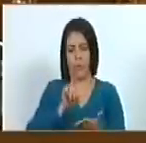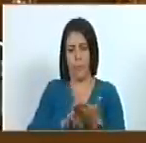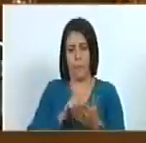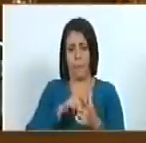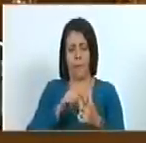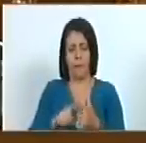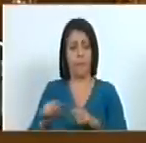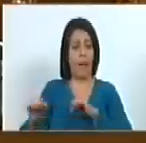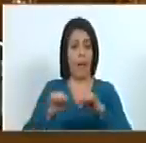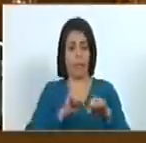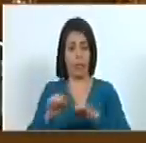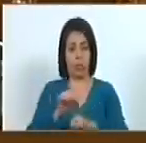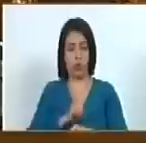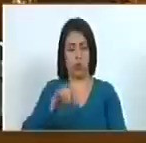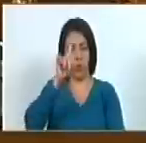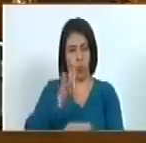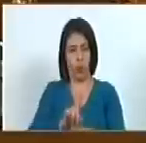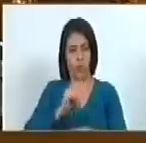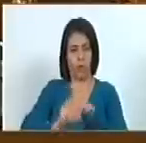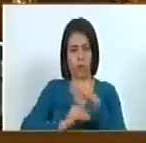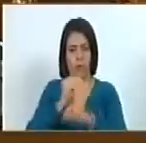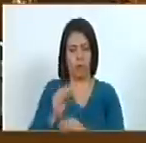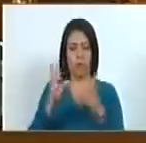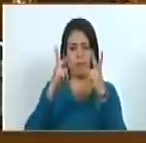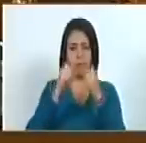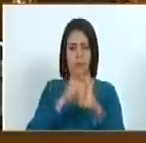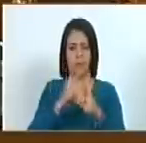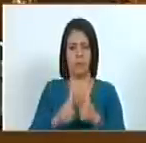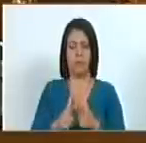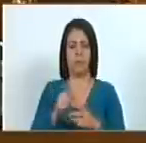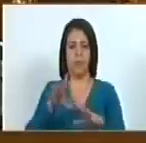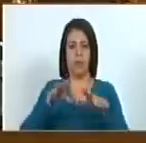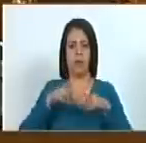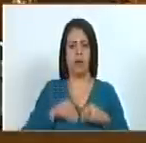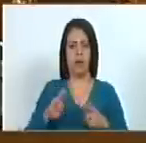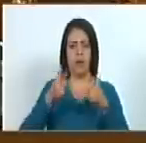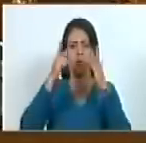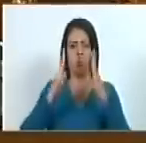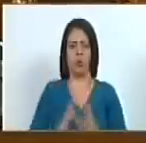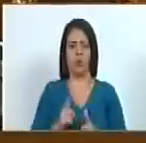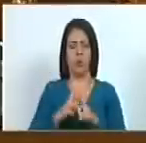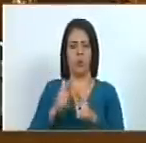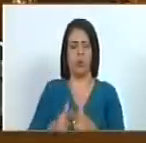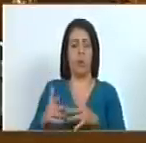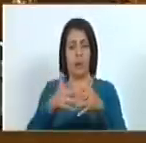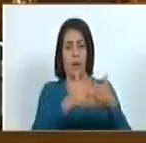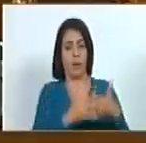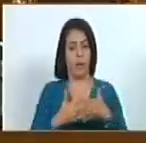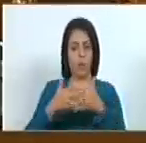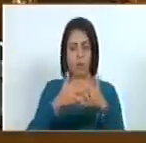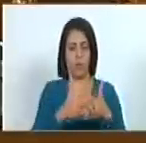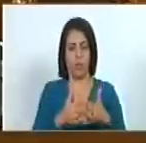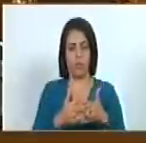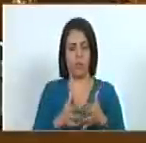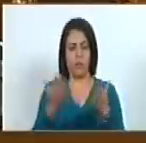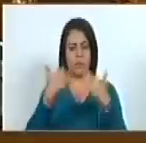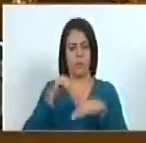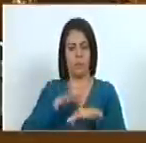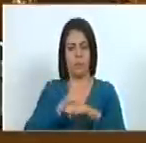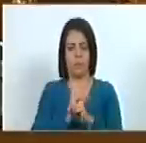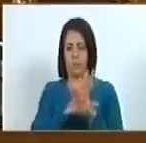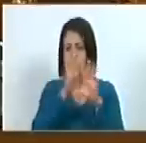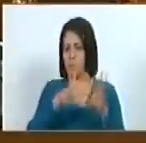categóricamente las acciones judiciales y administrativas adoptadas por las autoridades de los Estados Unidos de América, con la